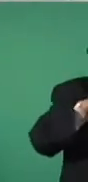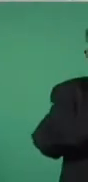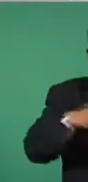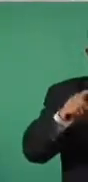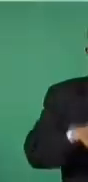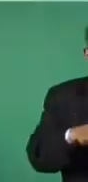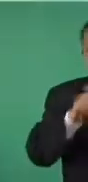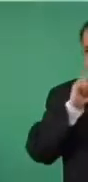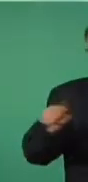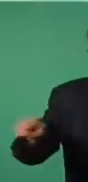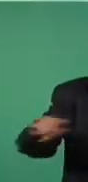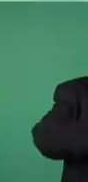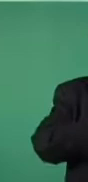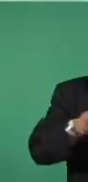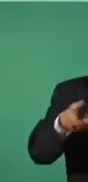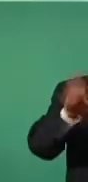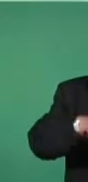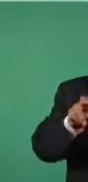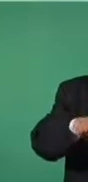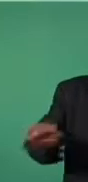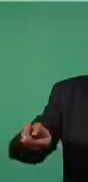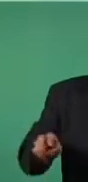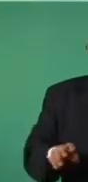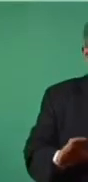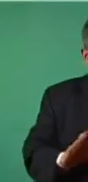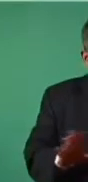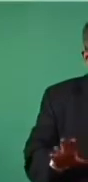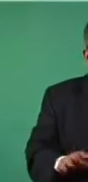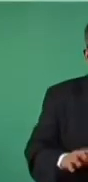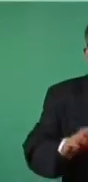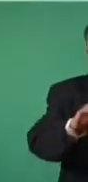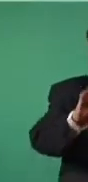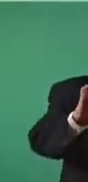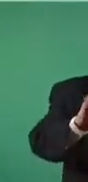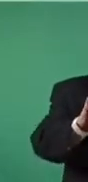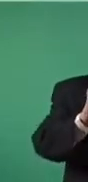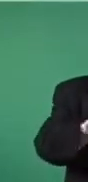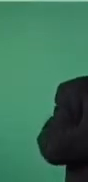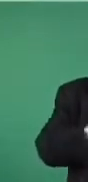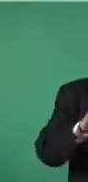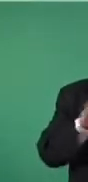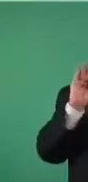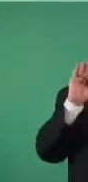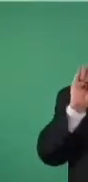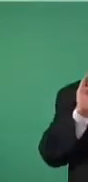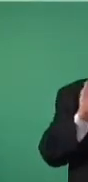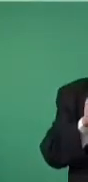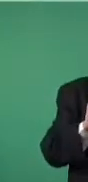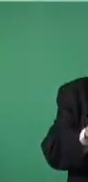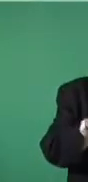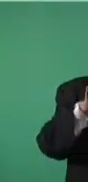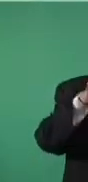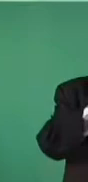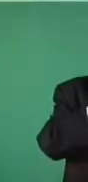pasadas. Eso puede ser, pero cuando ya estén cercas las elecciones